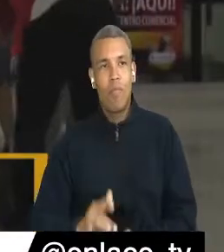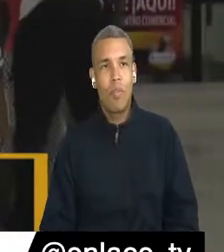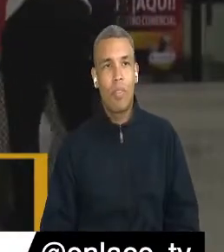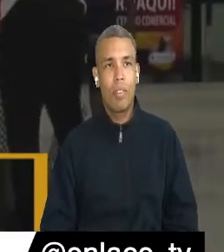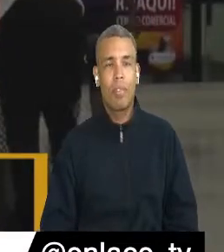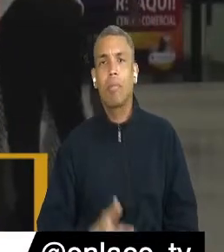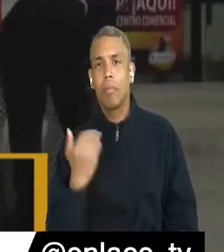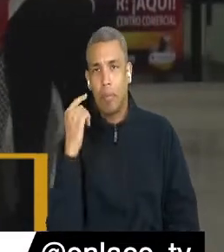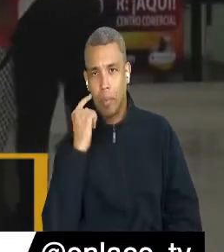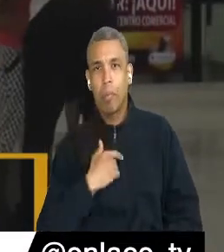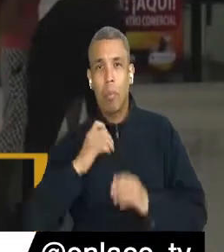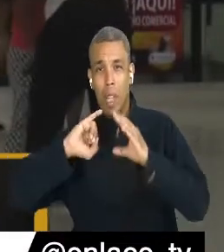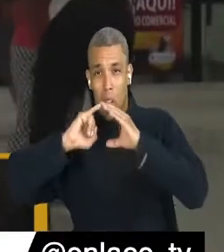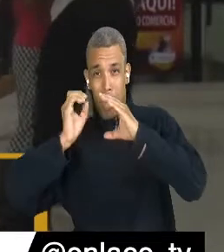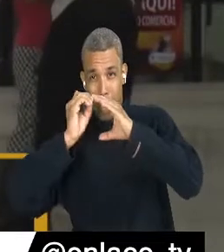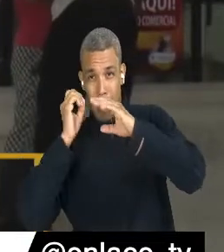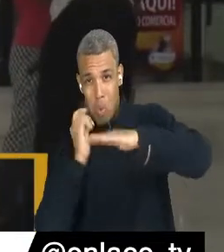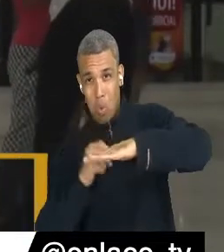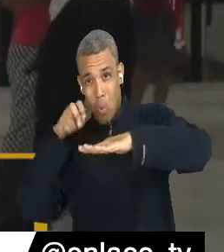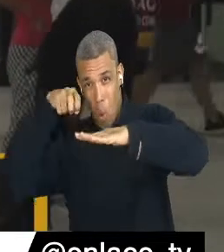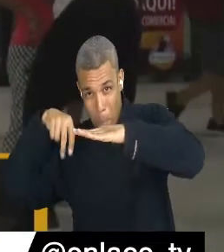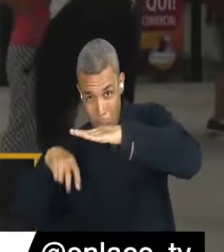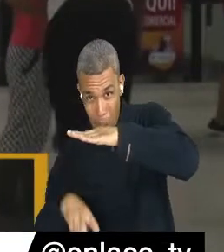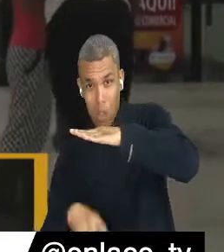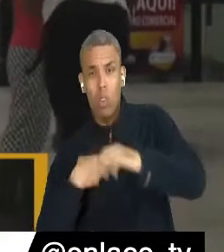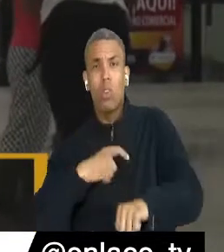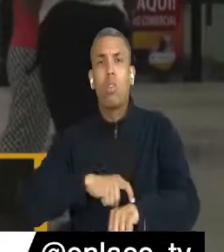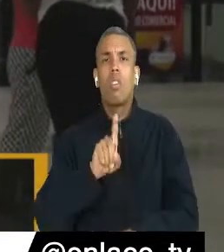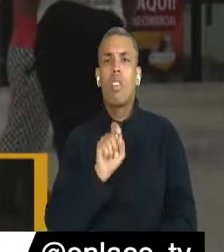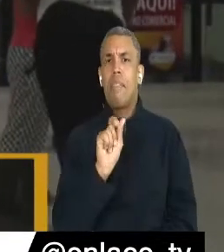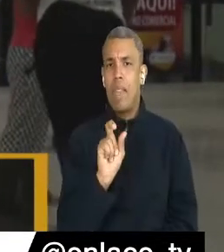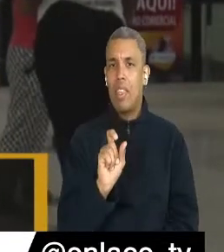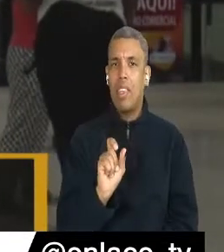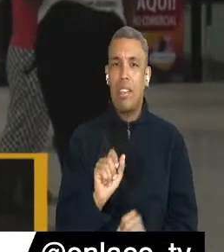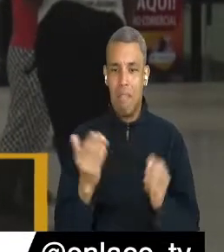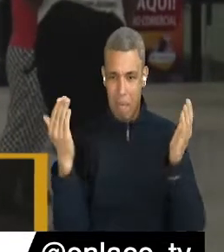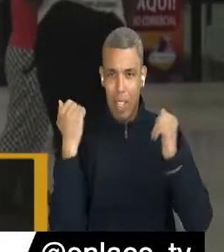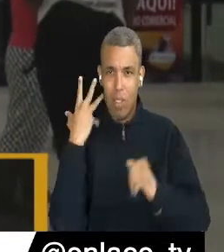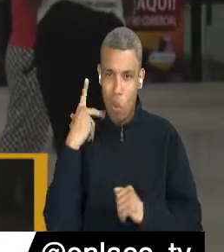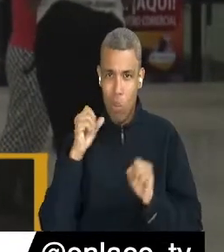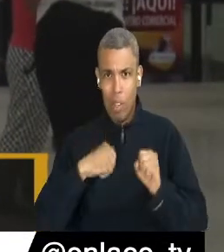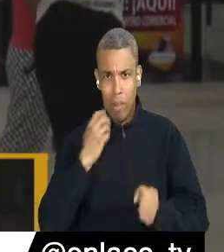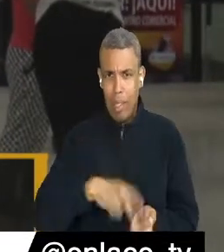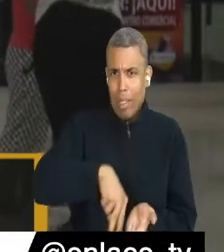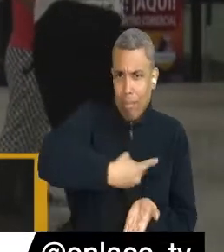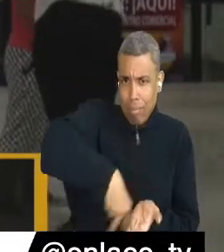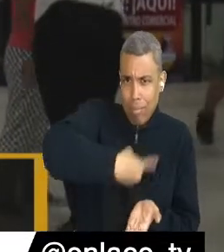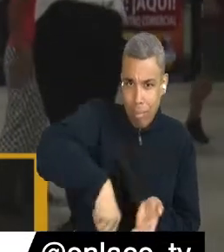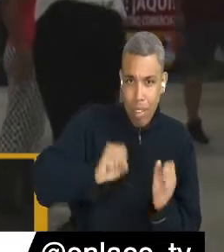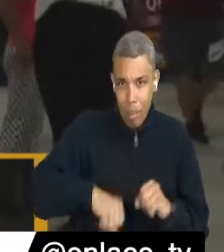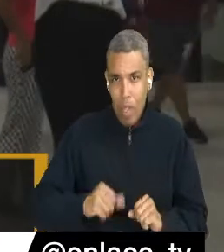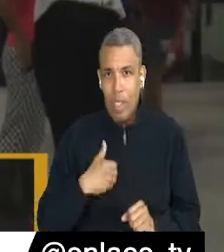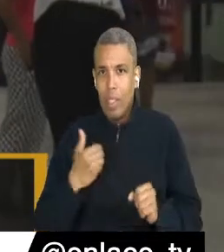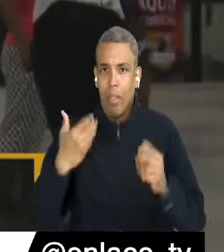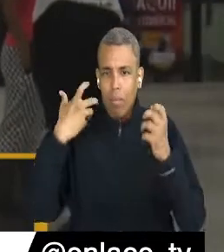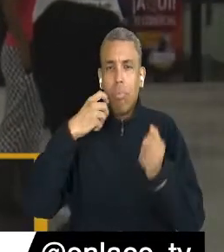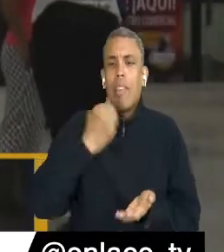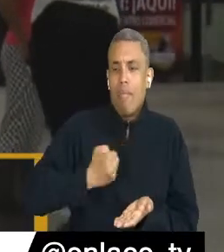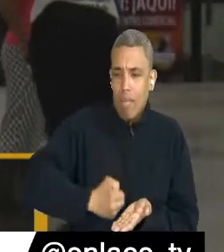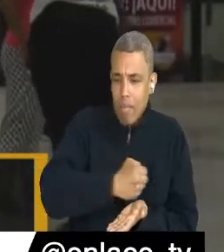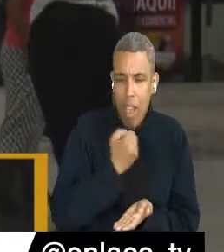acá en el sótano del Centro Comercial San Silvestre a las 6:30 para que puedan disfrutar de una deliciosa clase latina que consta de lo que es la salsa,